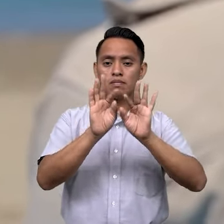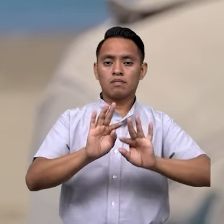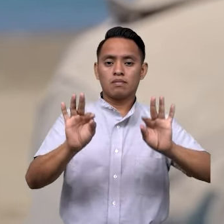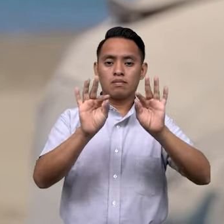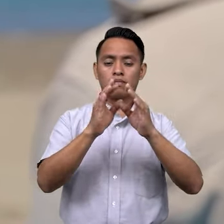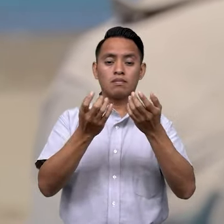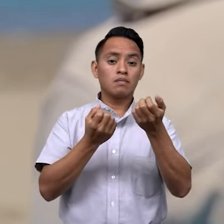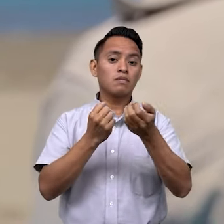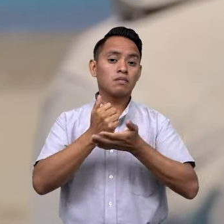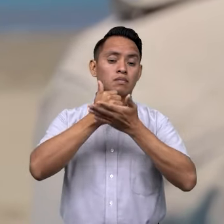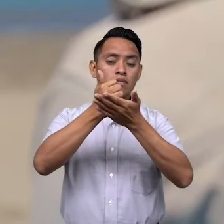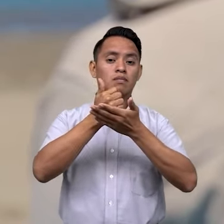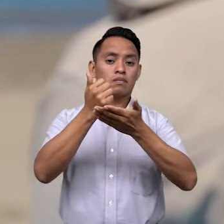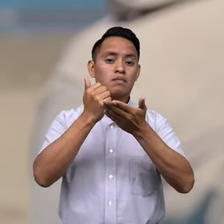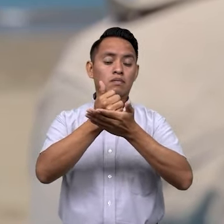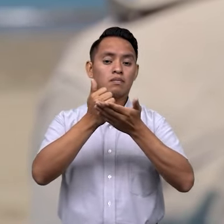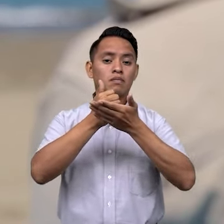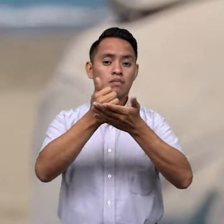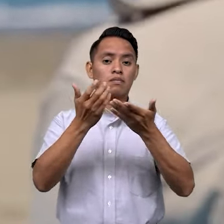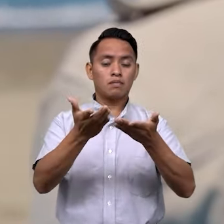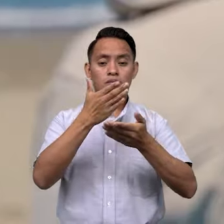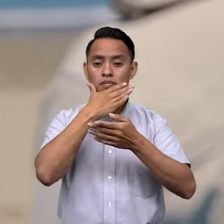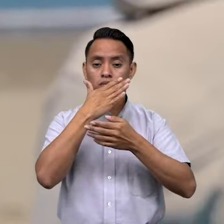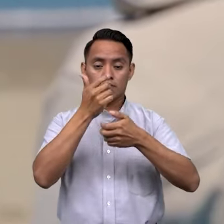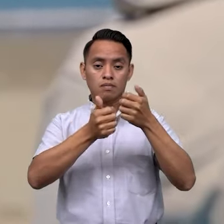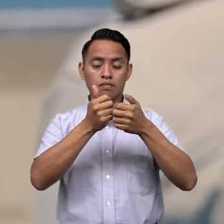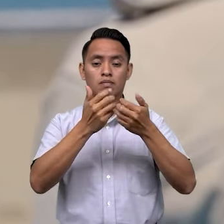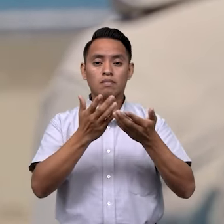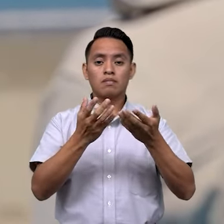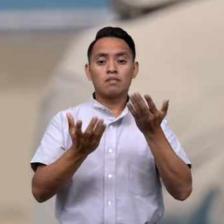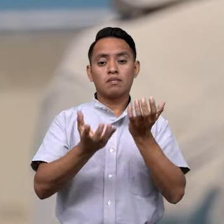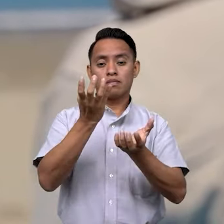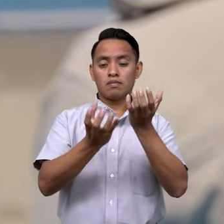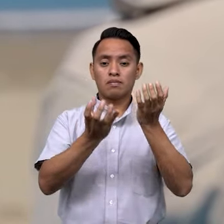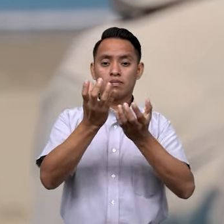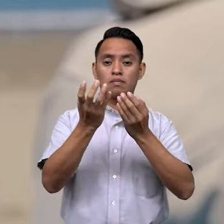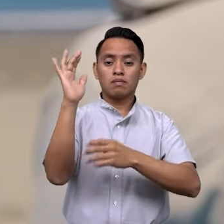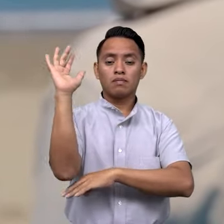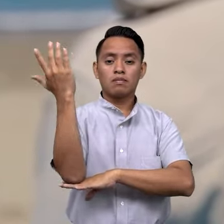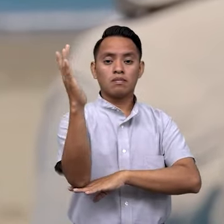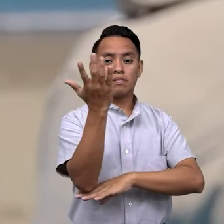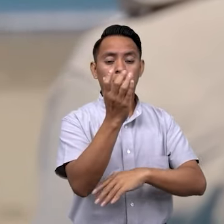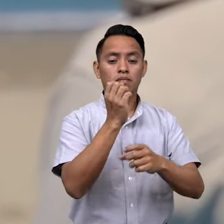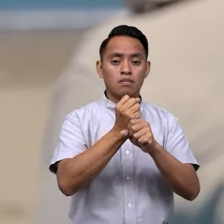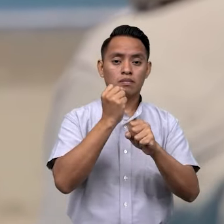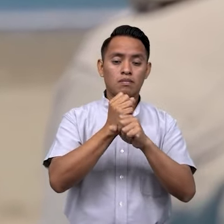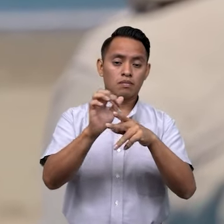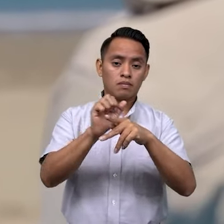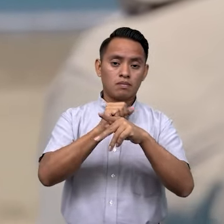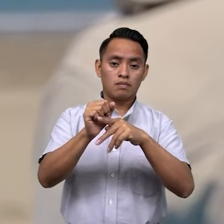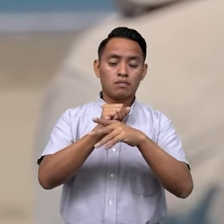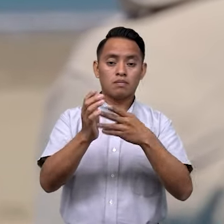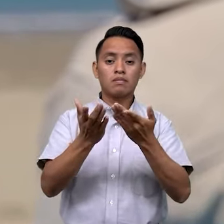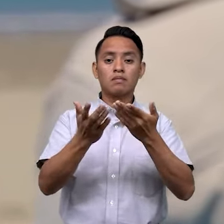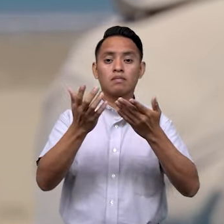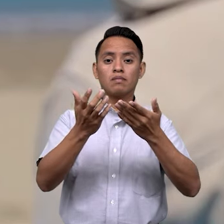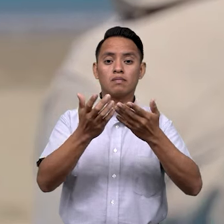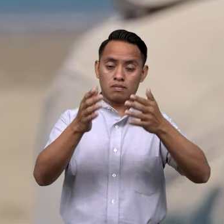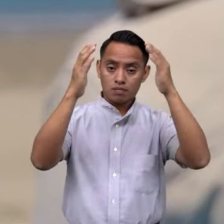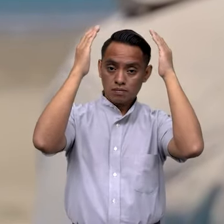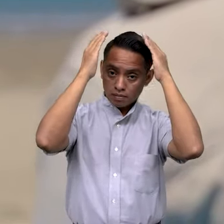primeros auxilios, en contra de incendios forestales, y también hemos hecho los ejercicios en los simulacros multiamenaza